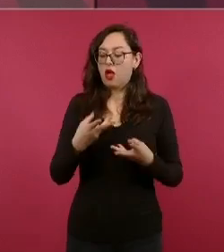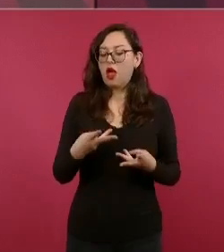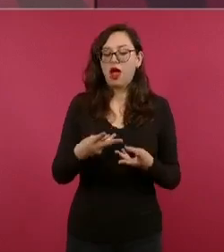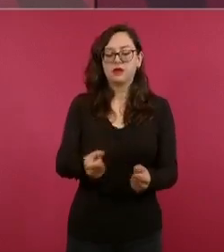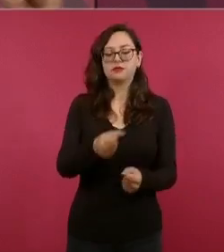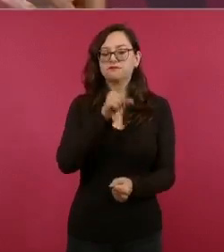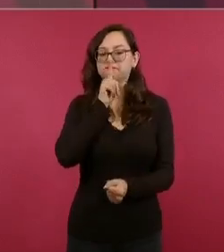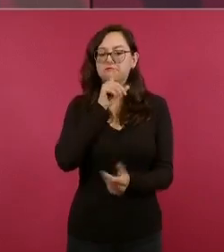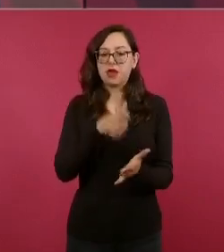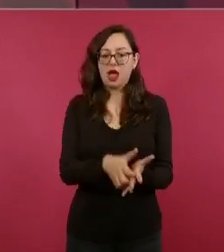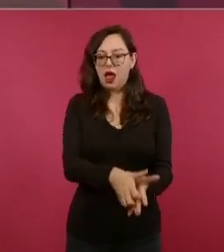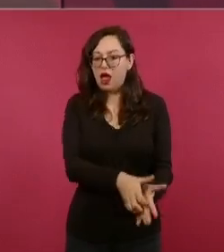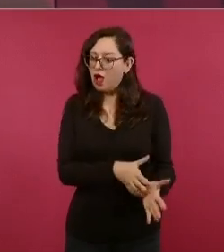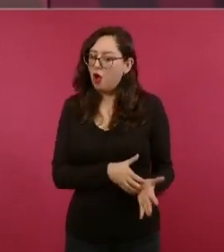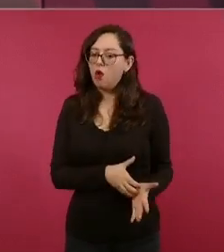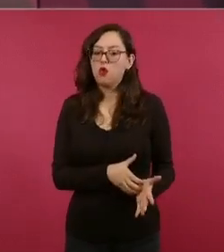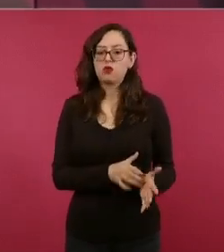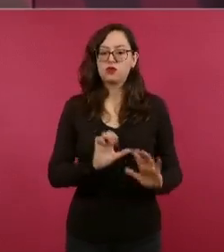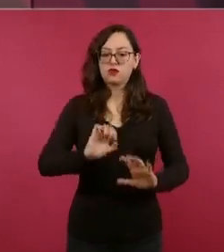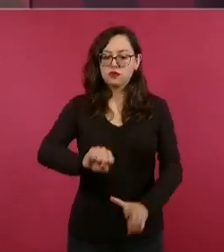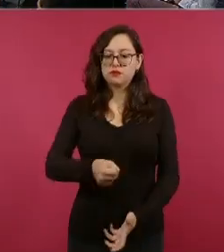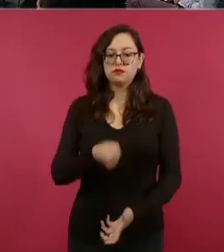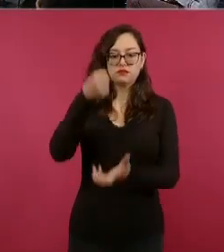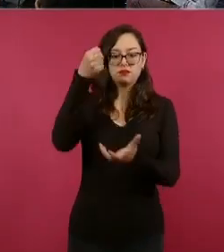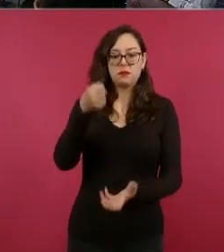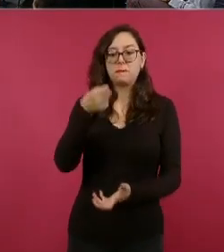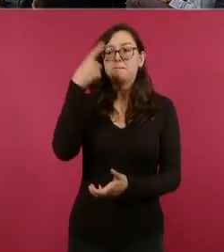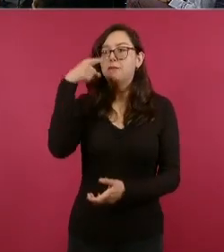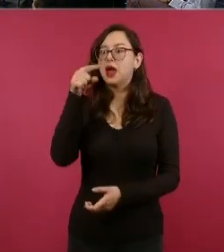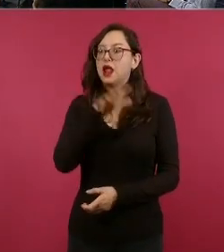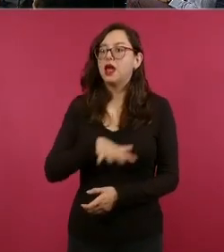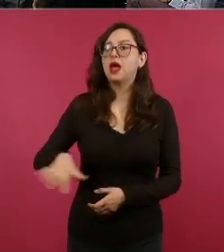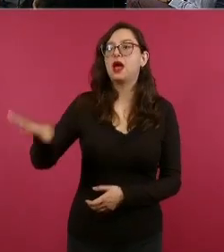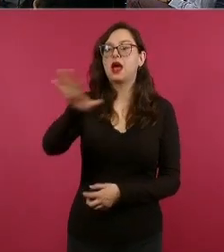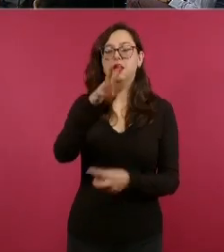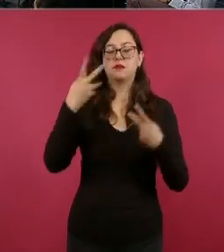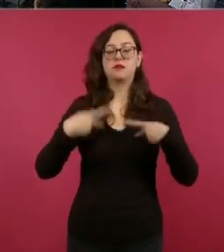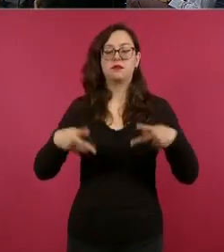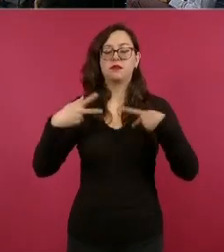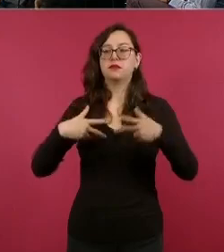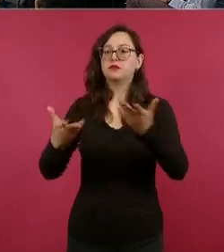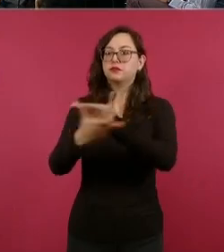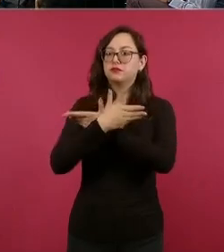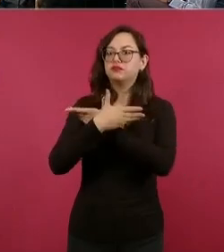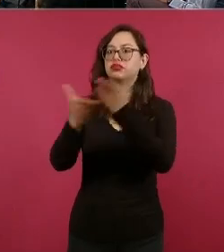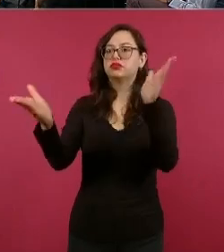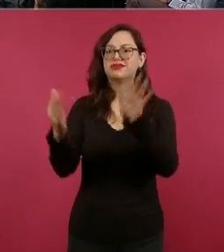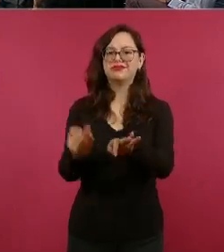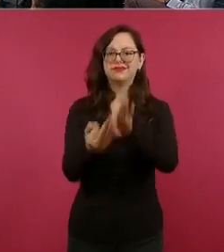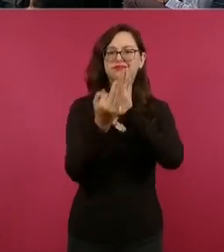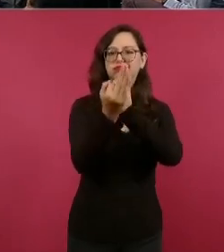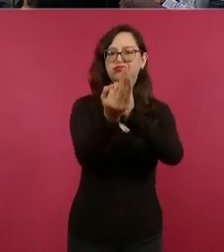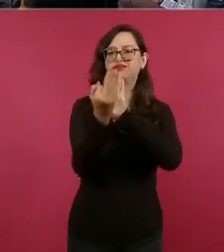para que todo le llegue de manera directa al pueblo, sin intermediarios.